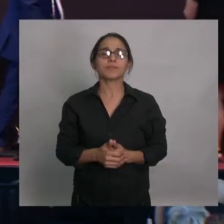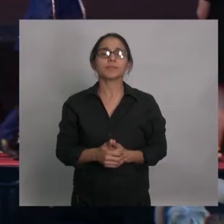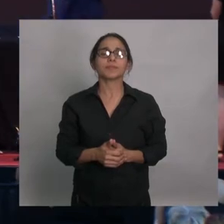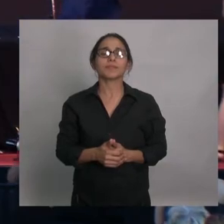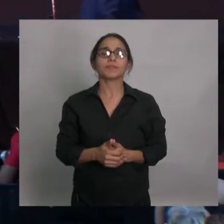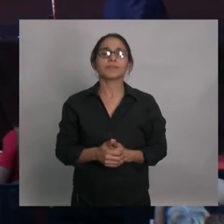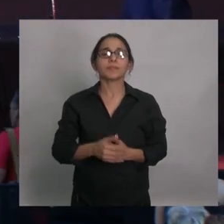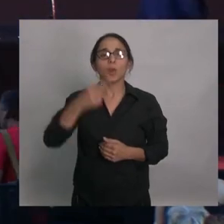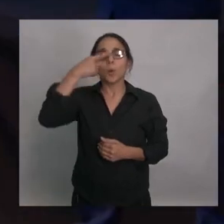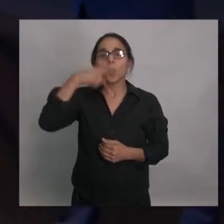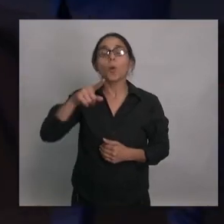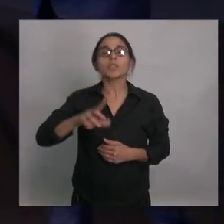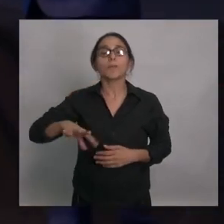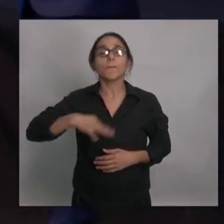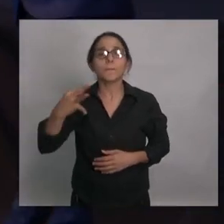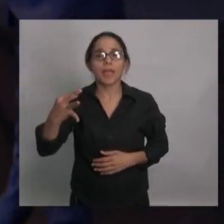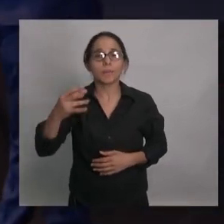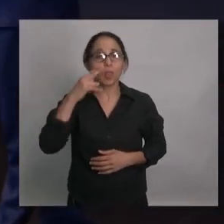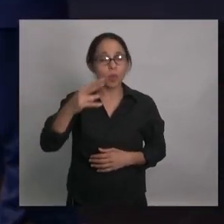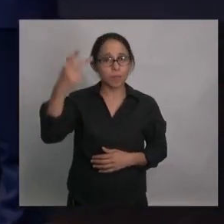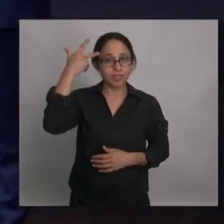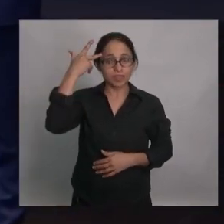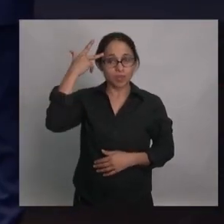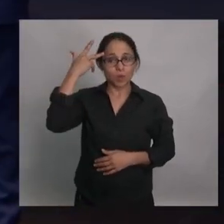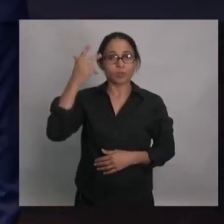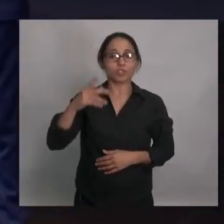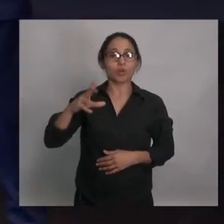el último premio clacso 2018